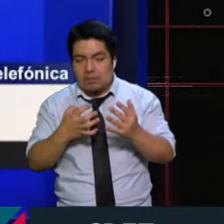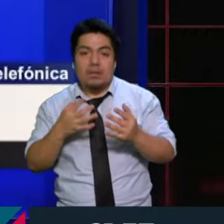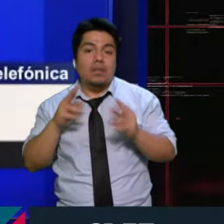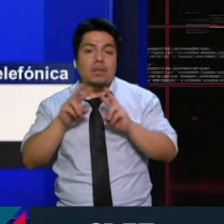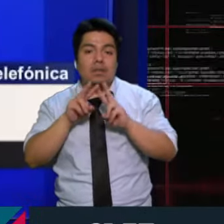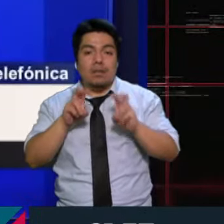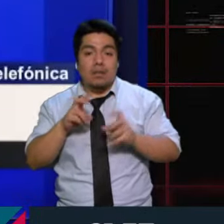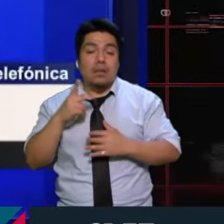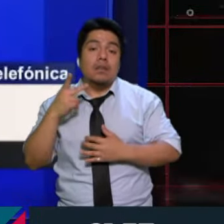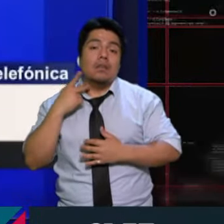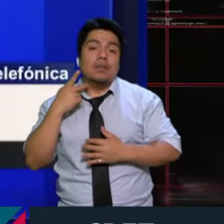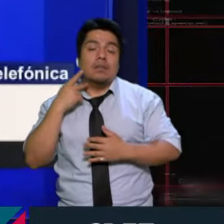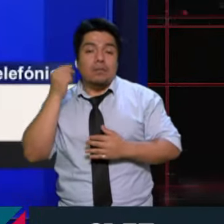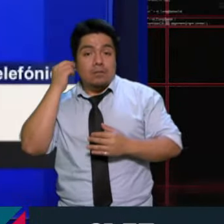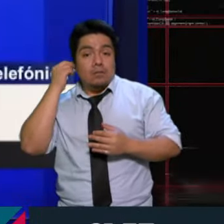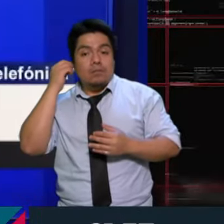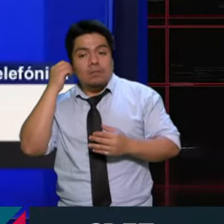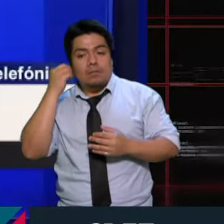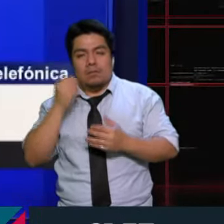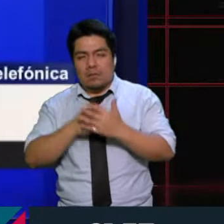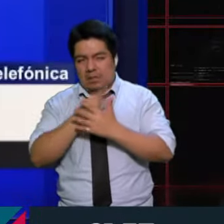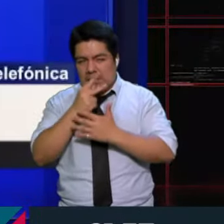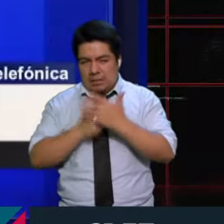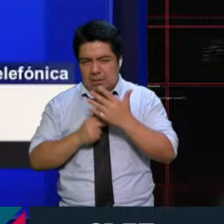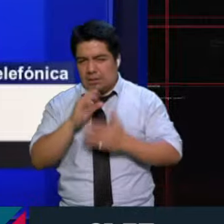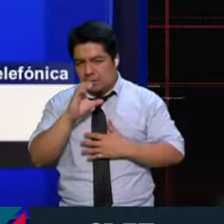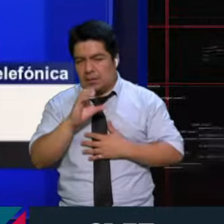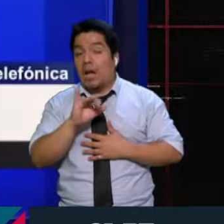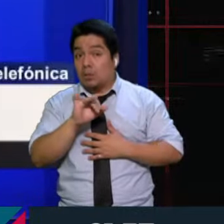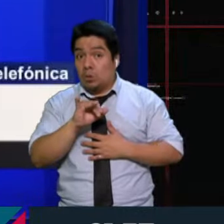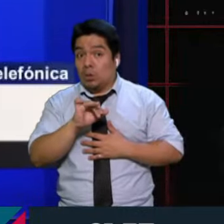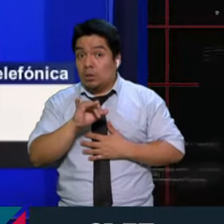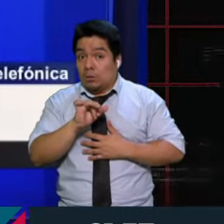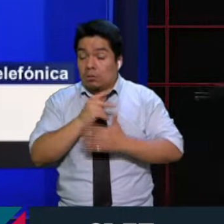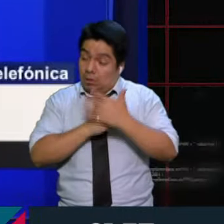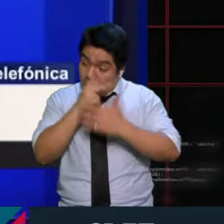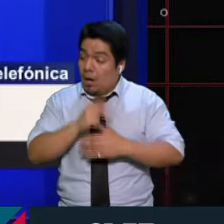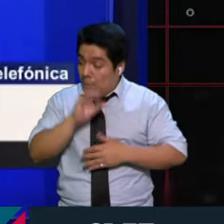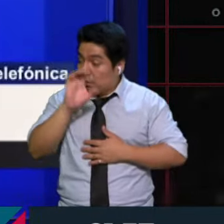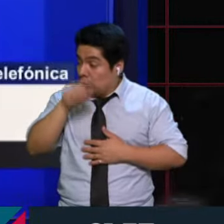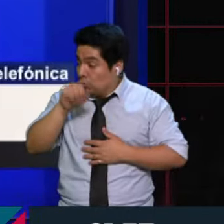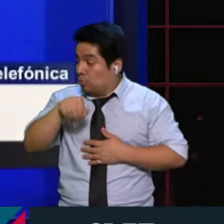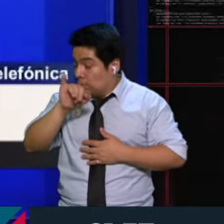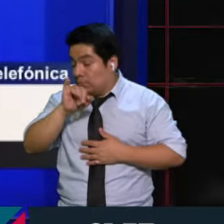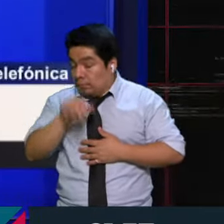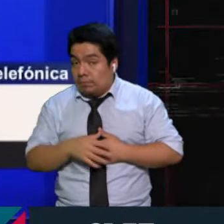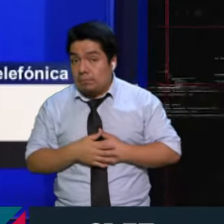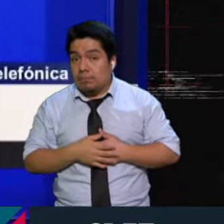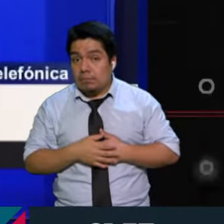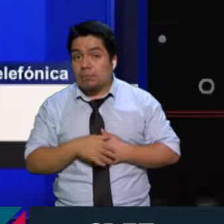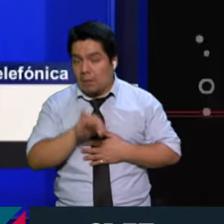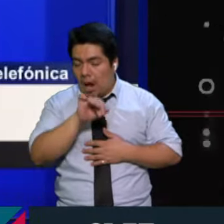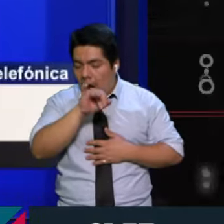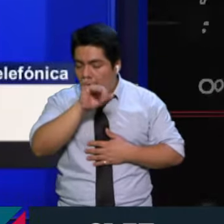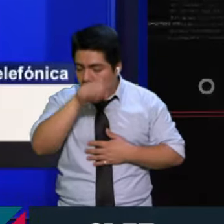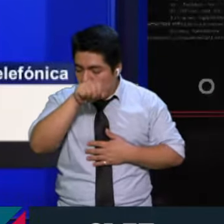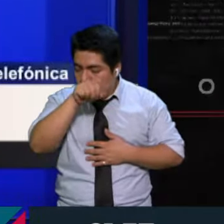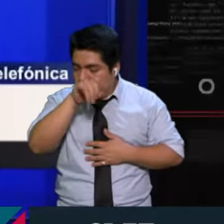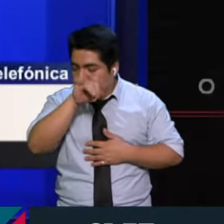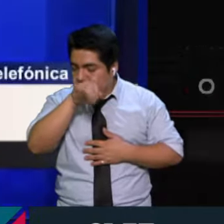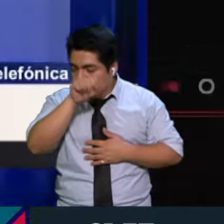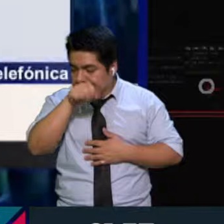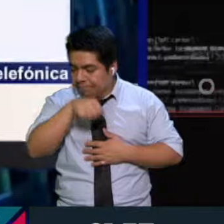en México. Sí, claro. El plan que sí. C, ¿sí? El plan C es un factor. ¿Sí juega, sí cuenta? Sí, sí. Sí juega internamente el